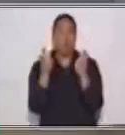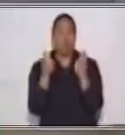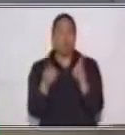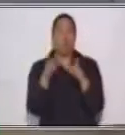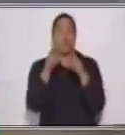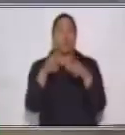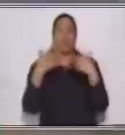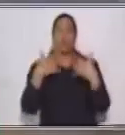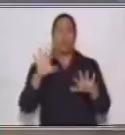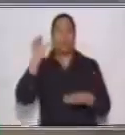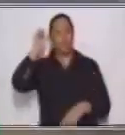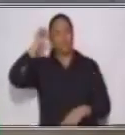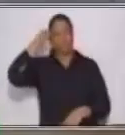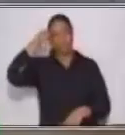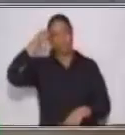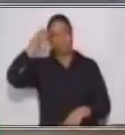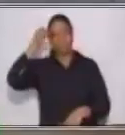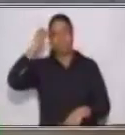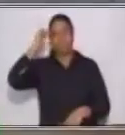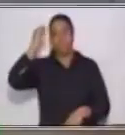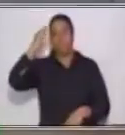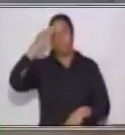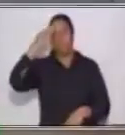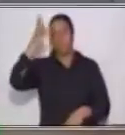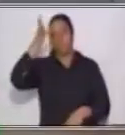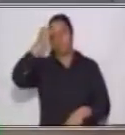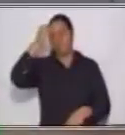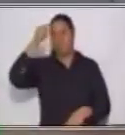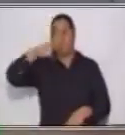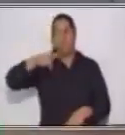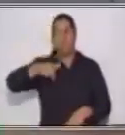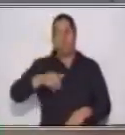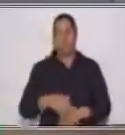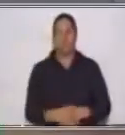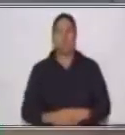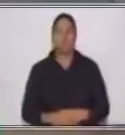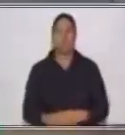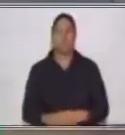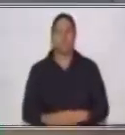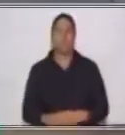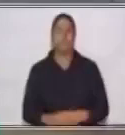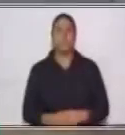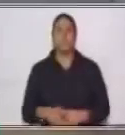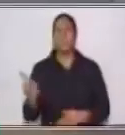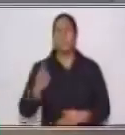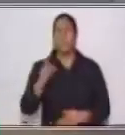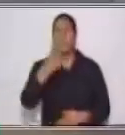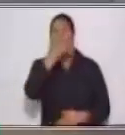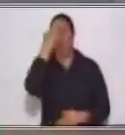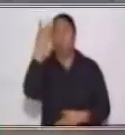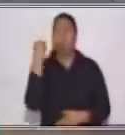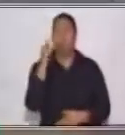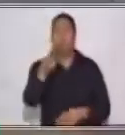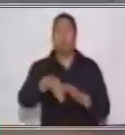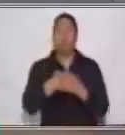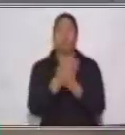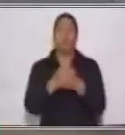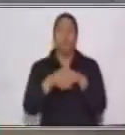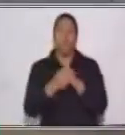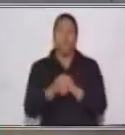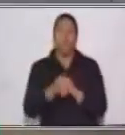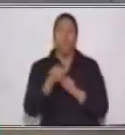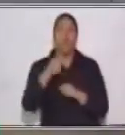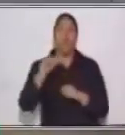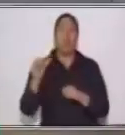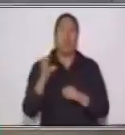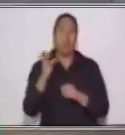bien asegurado lo que aprendimos hoy. No olvides que debes de lavarte las manos con agua y